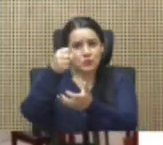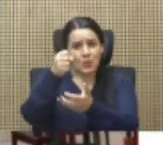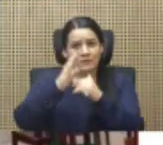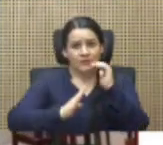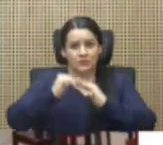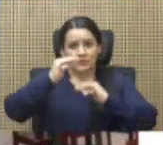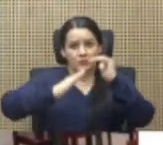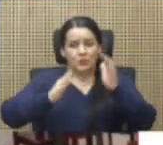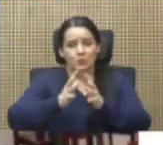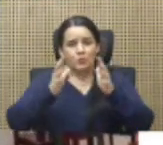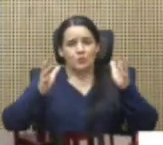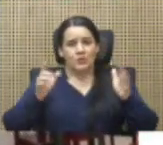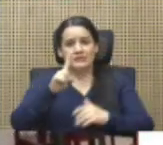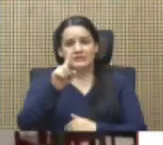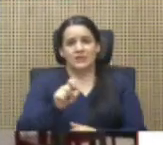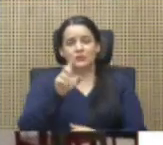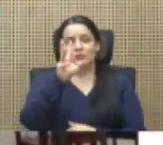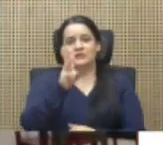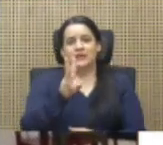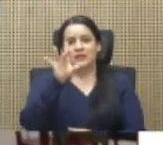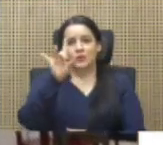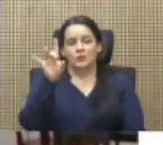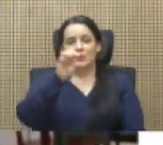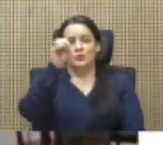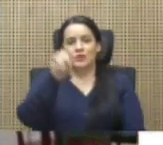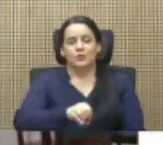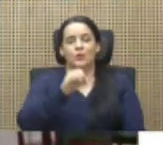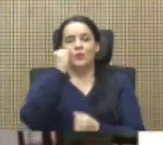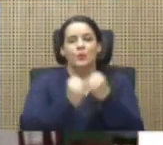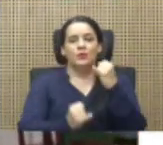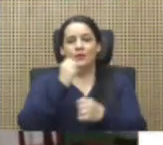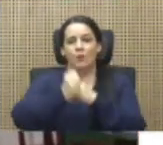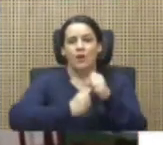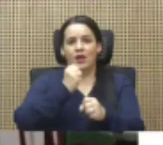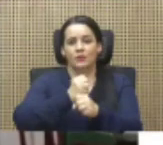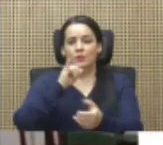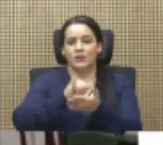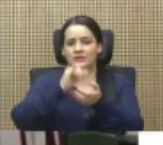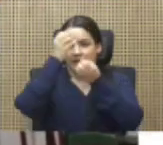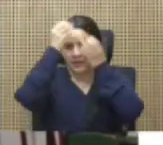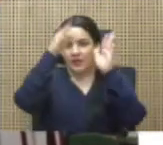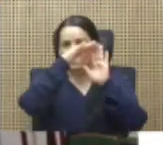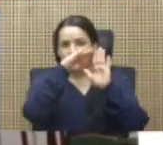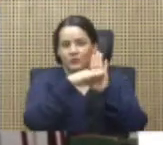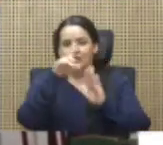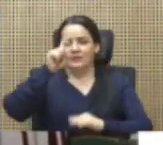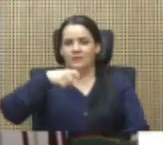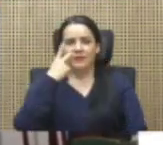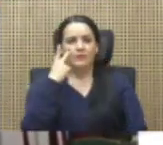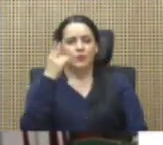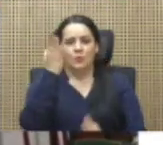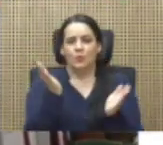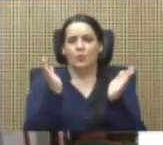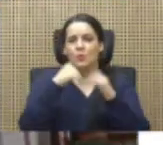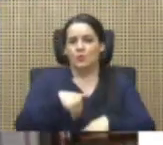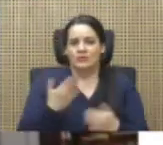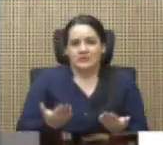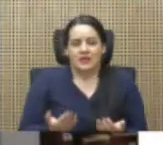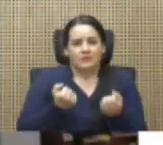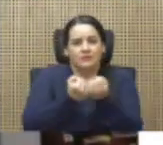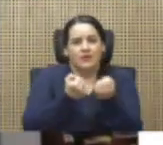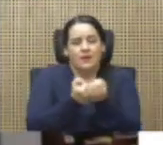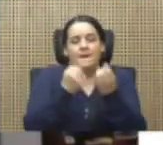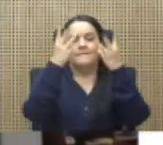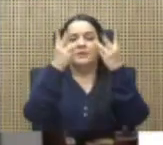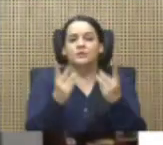en 168% en el último año es un dato que debe verificar, porque no está respaldado en los